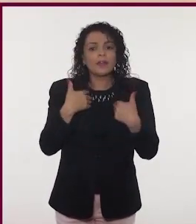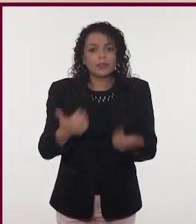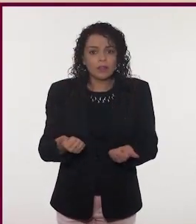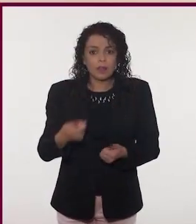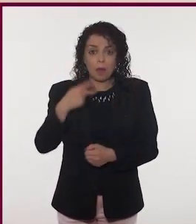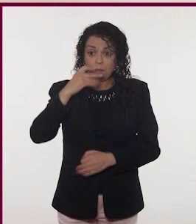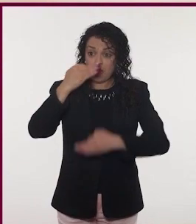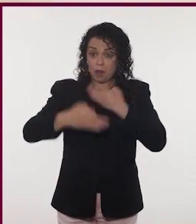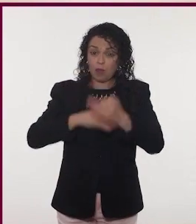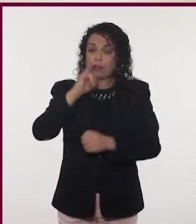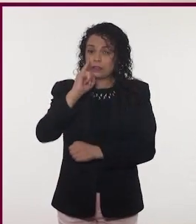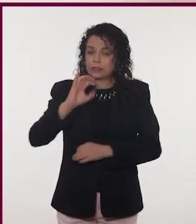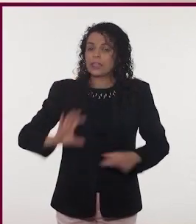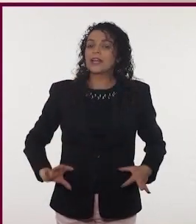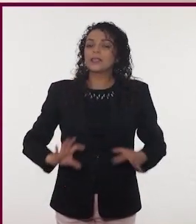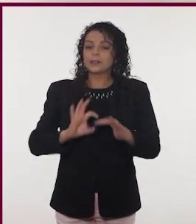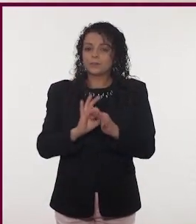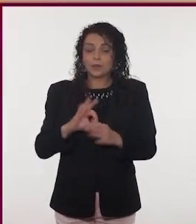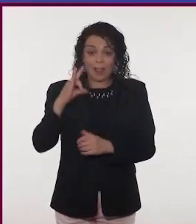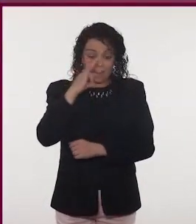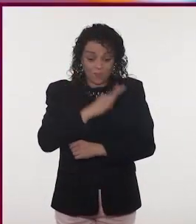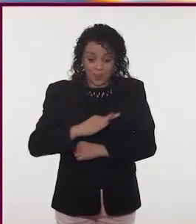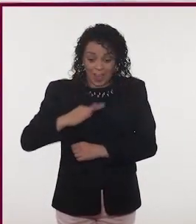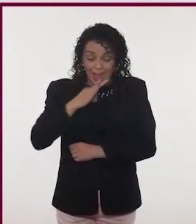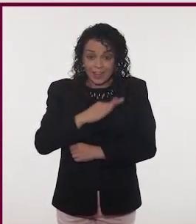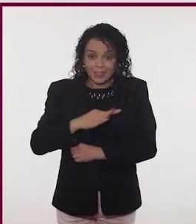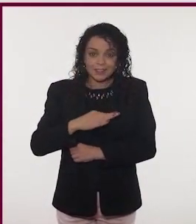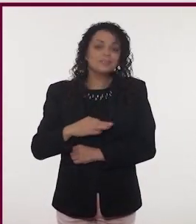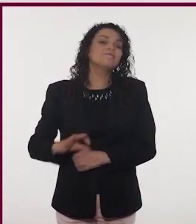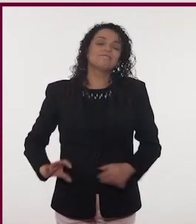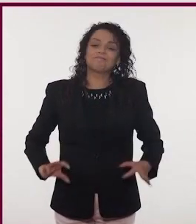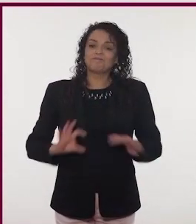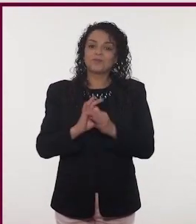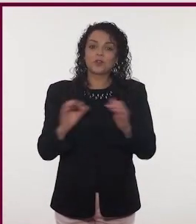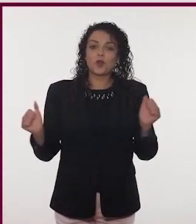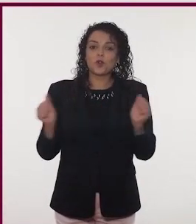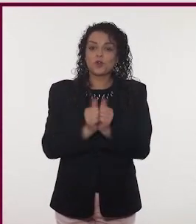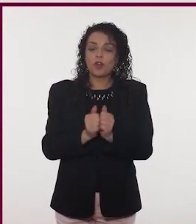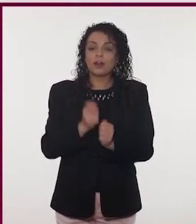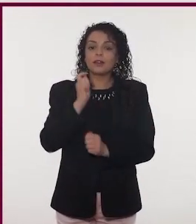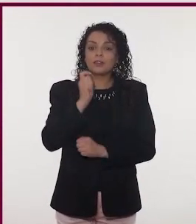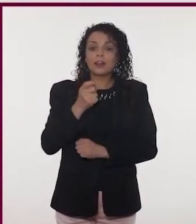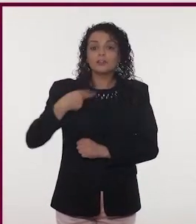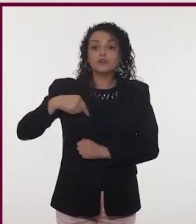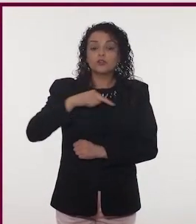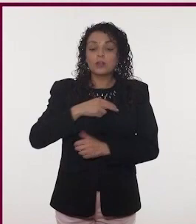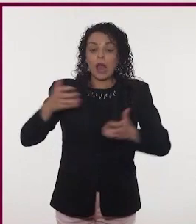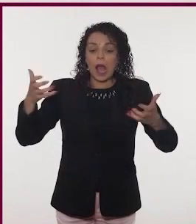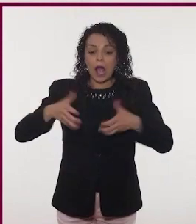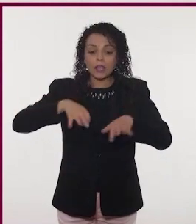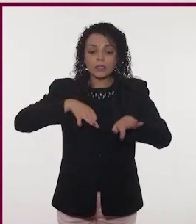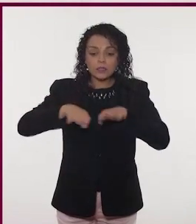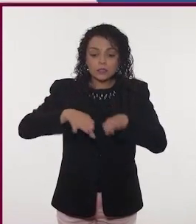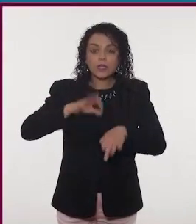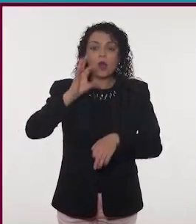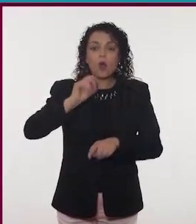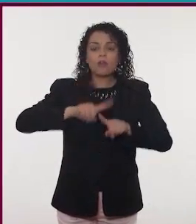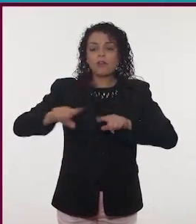casi todos concordamos con que ser feliz tiene mucho que ver con las tareas a las que nos dedicamos todos los